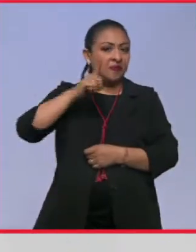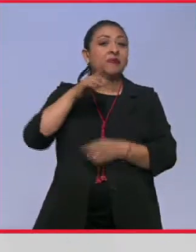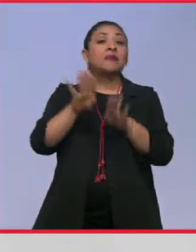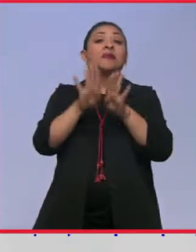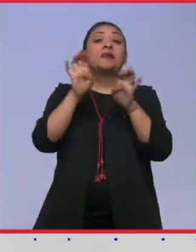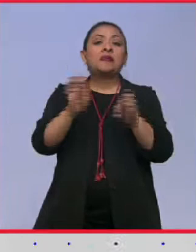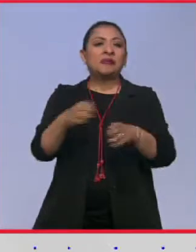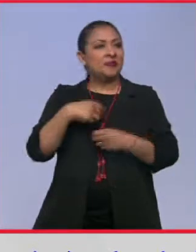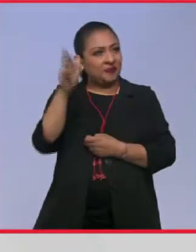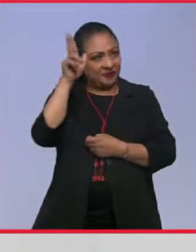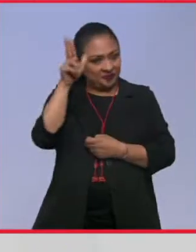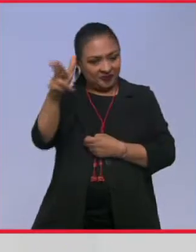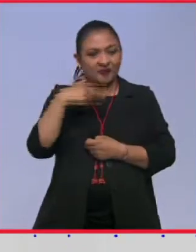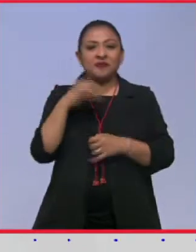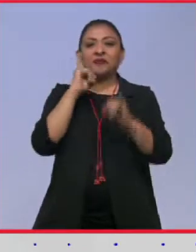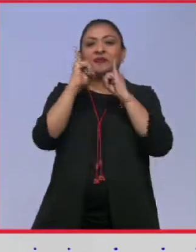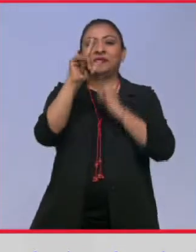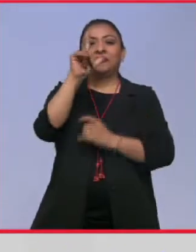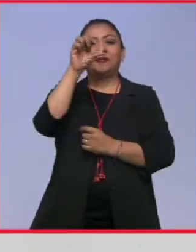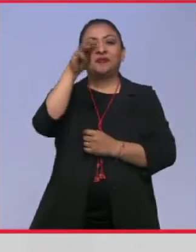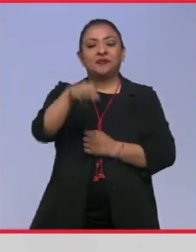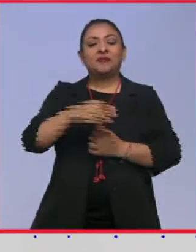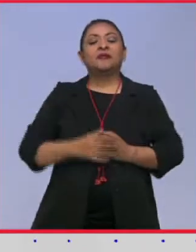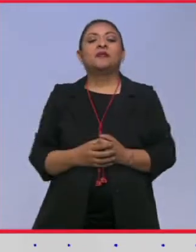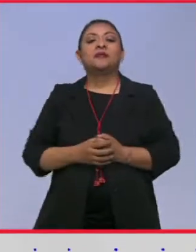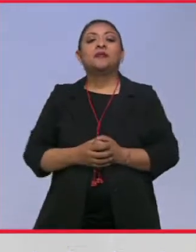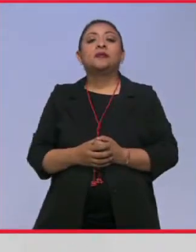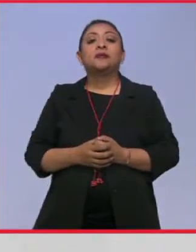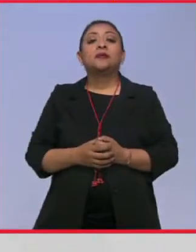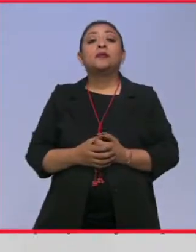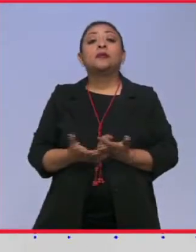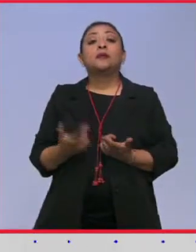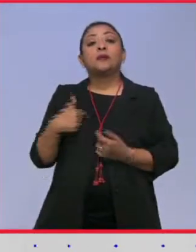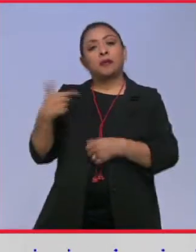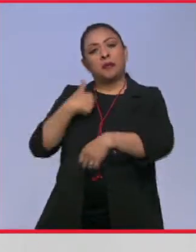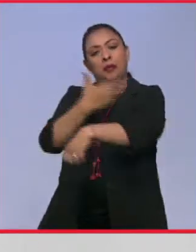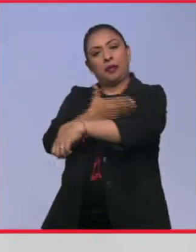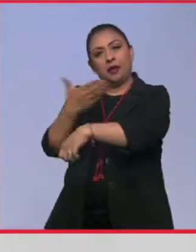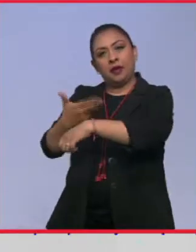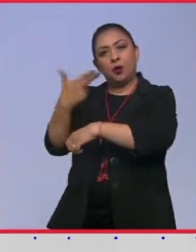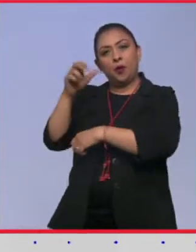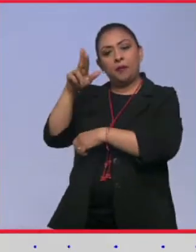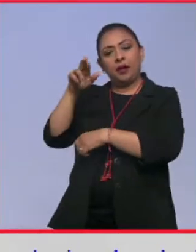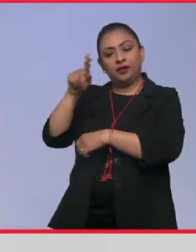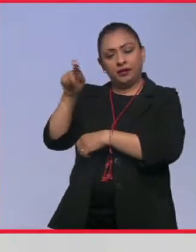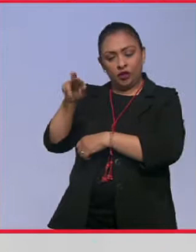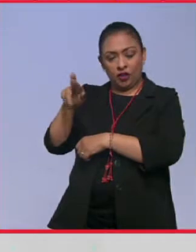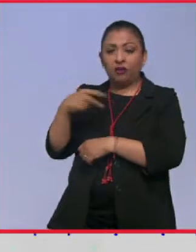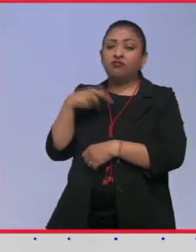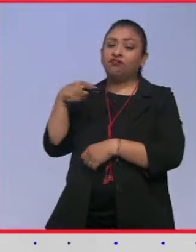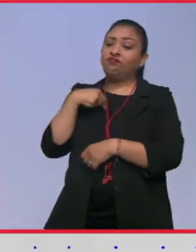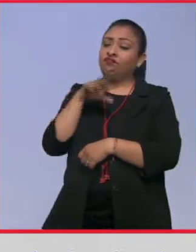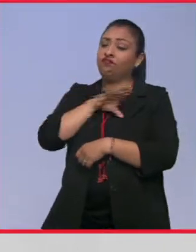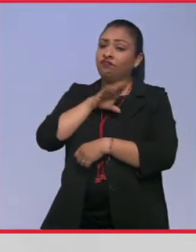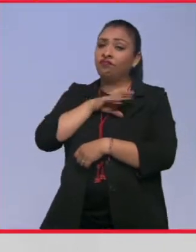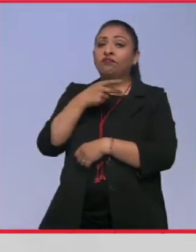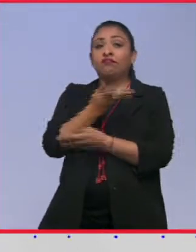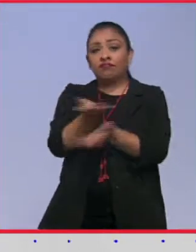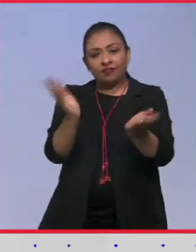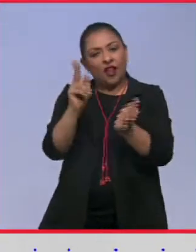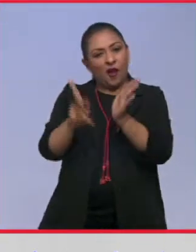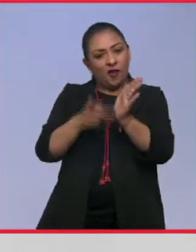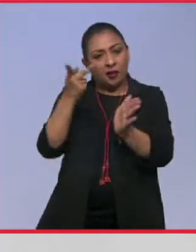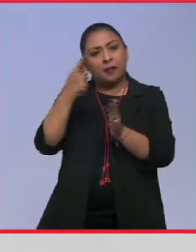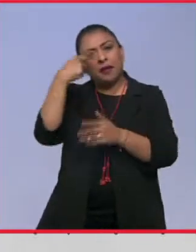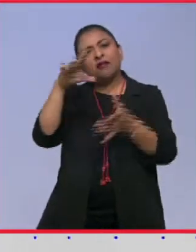¿cómo estás, Laura? Hola, en la interpretación de lengua de señas mexicana. Con mi compañero Wemansin Rodríguez, también muy querido, y estar con ustedes